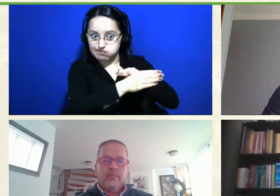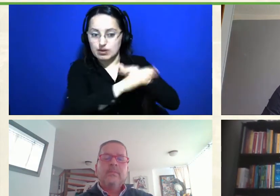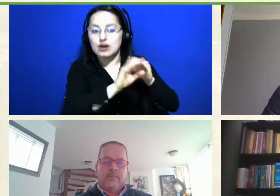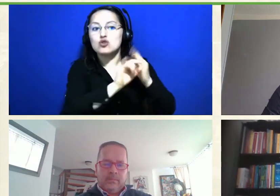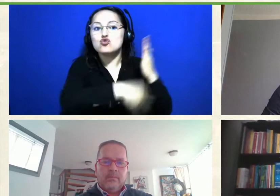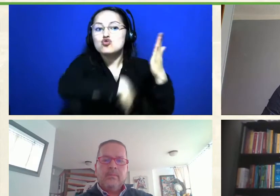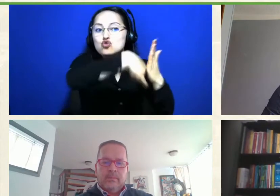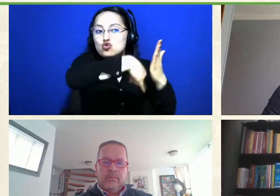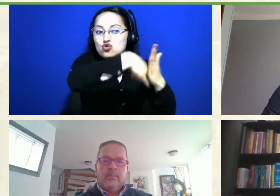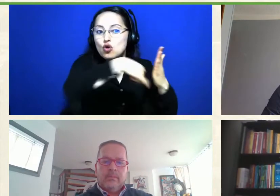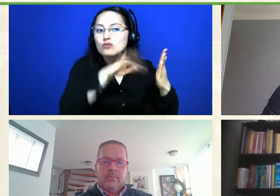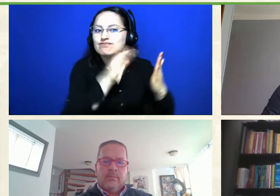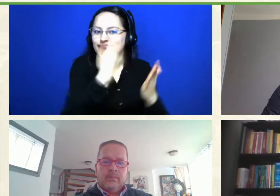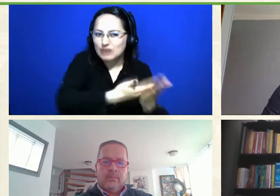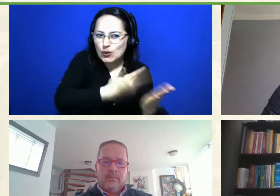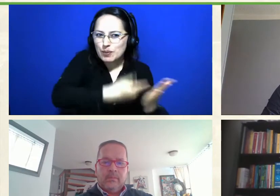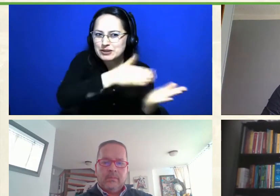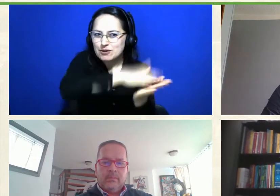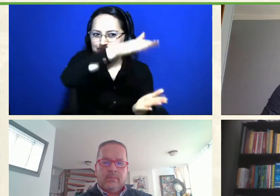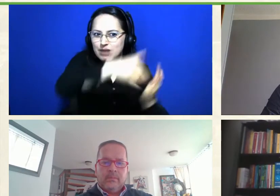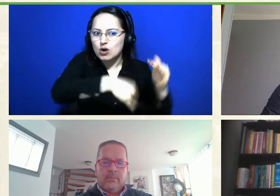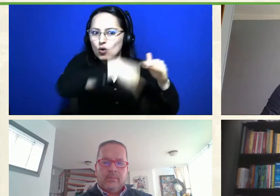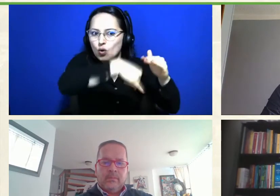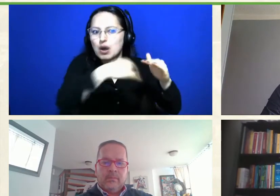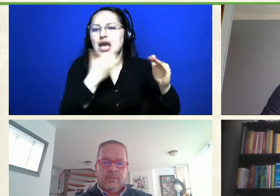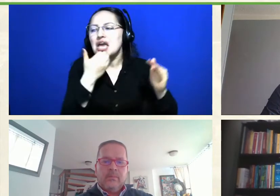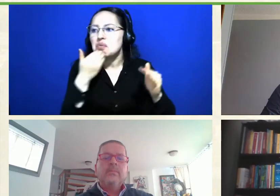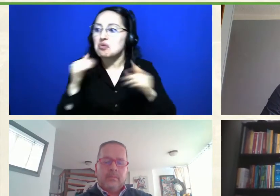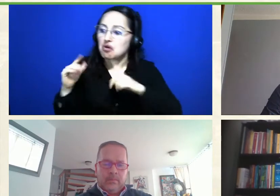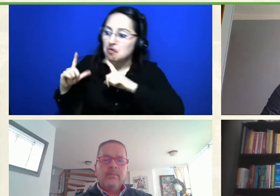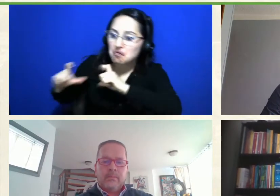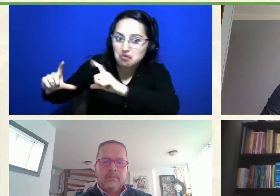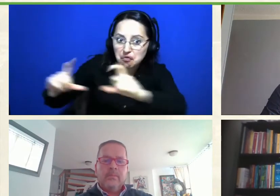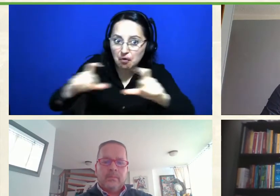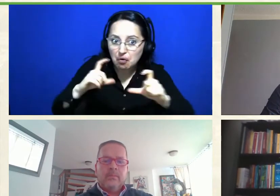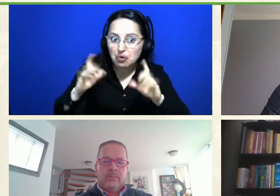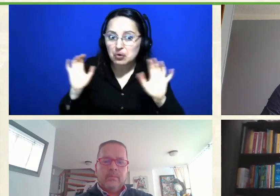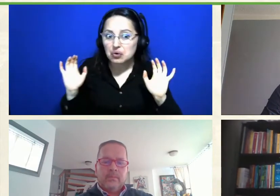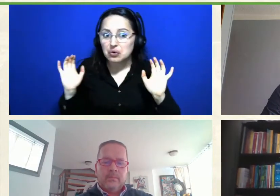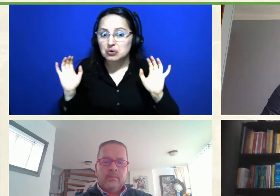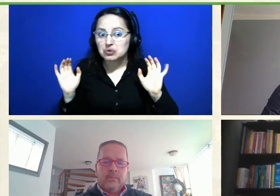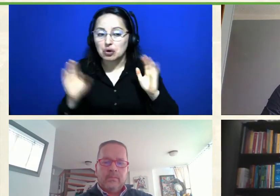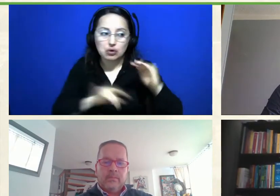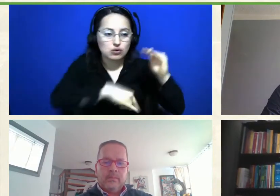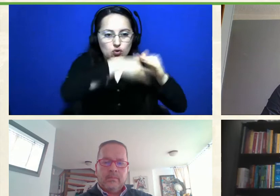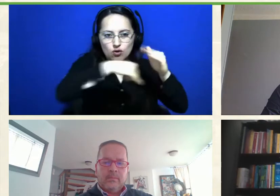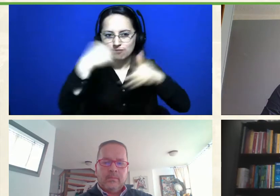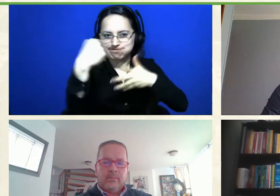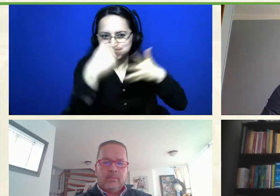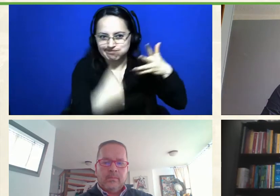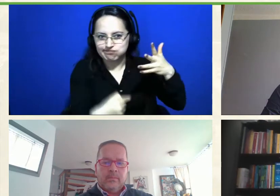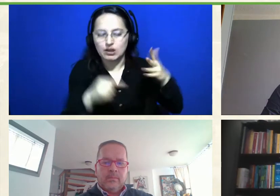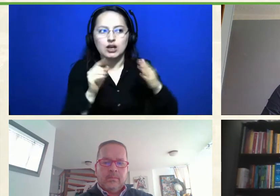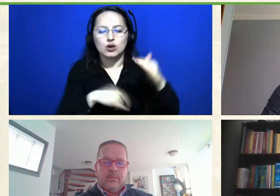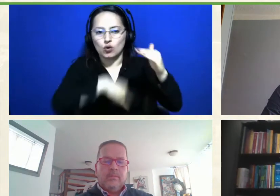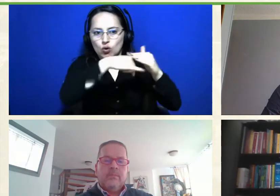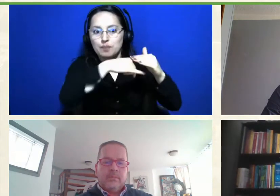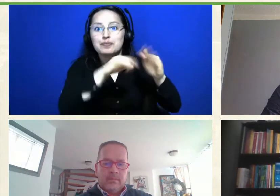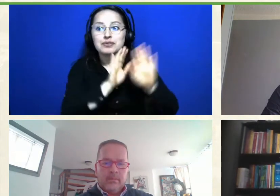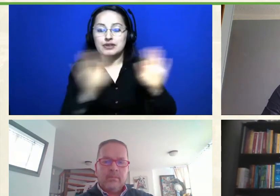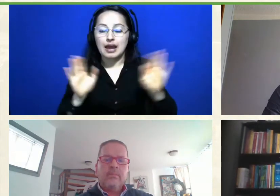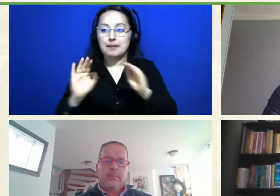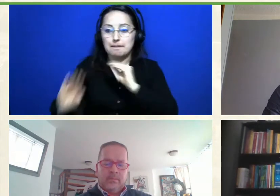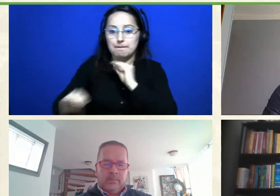documentos. Hablábamos de que si tienen fotografías del lugar, antes, mucho mejor. Y a partir de ahí, ustedes se encargan de